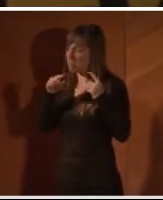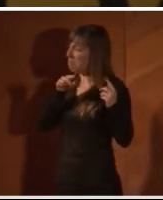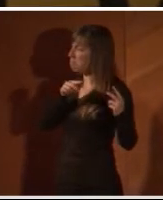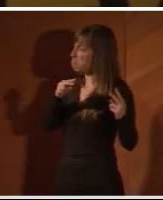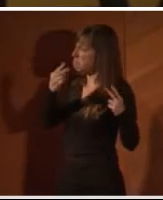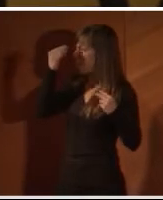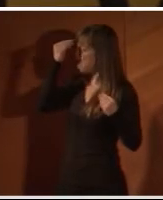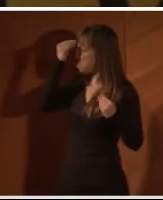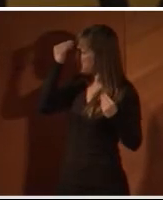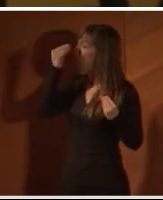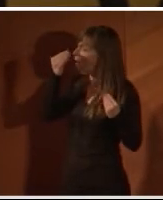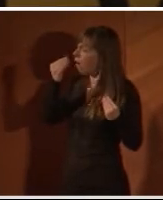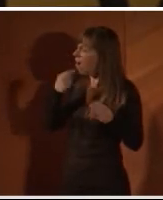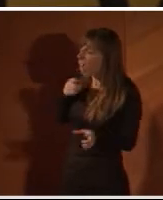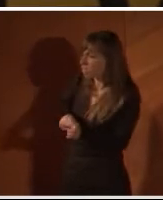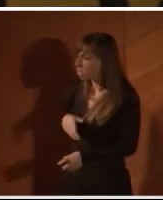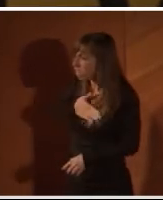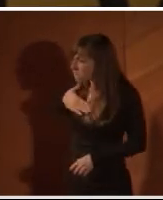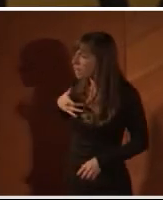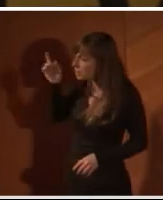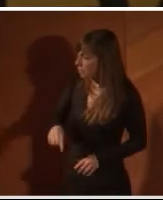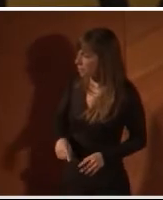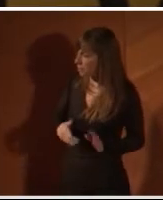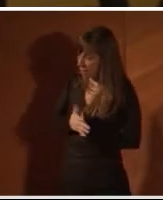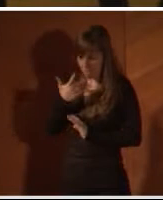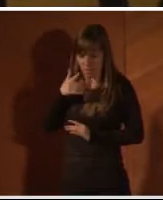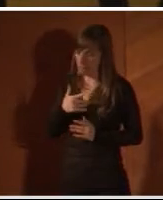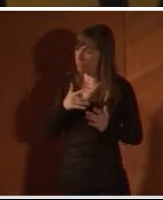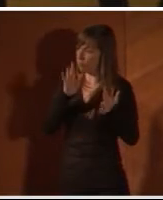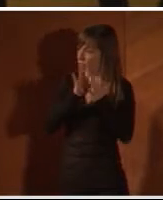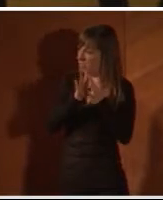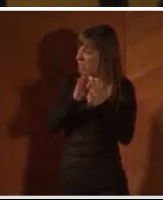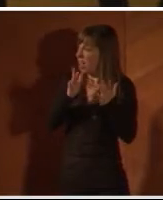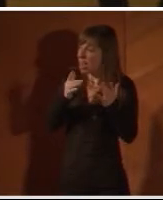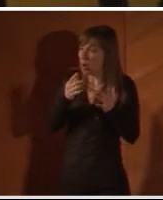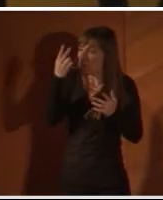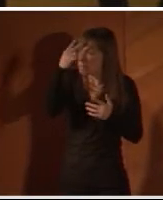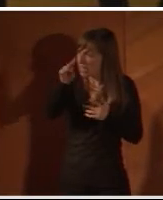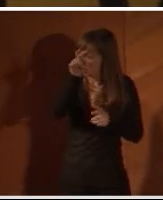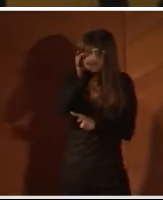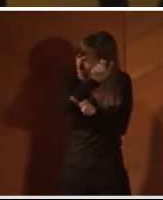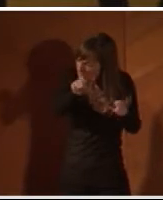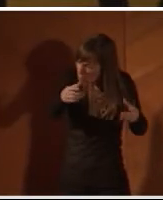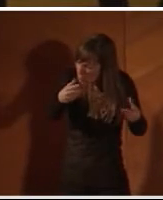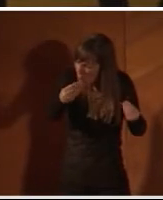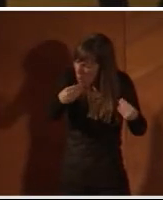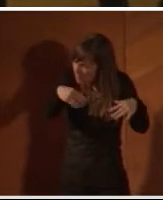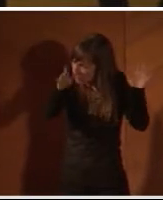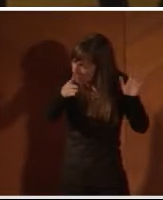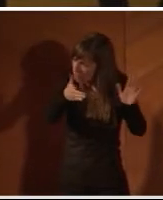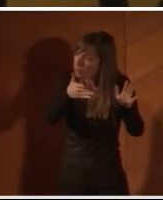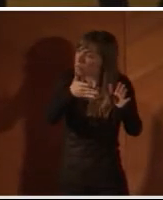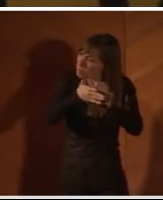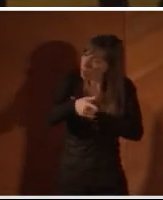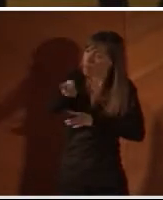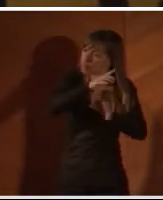colectivamente, colaborativamente, pueda alcanzar a un estado de México con tanta gente que le ayude a tomar las riendas para